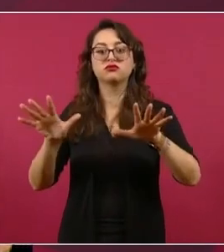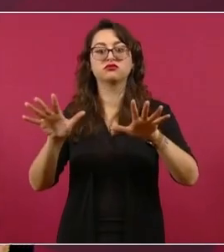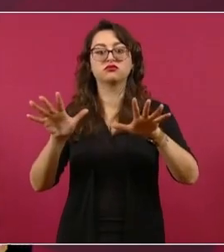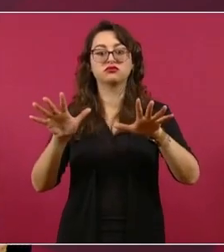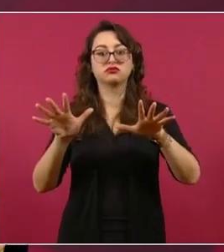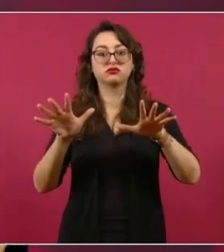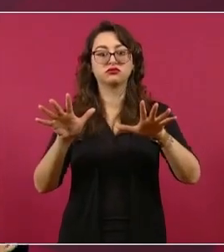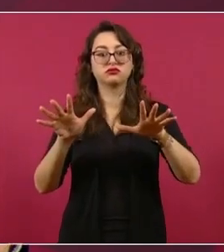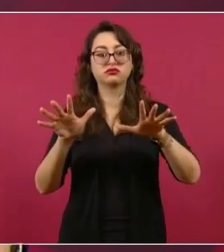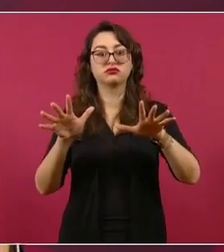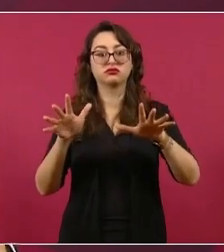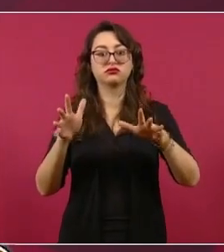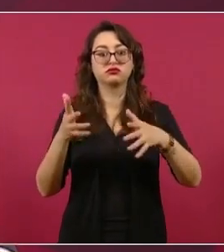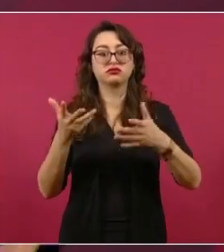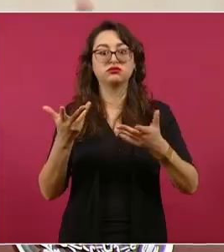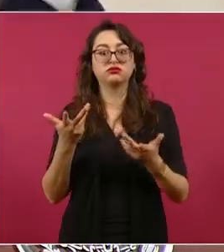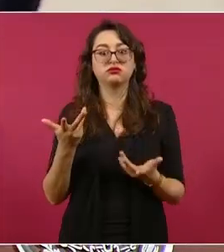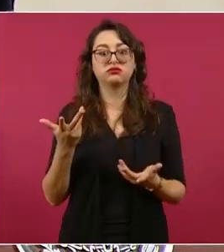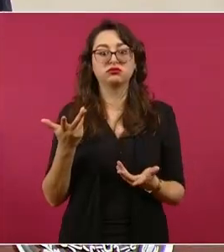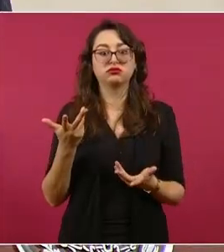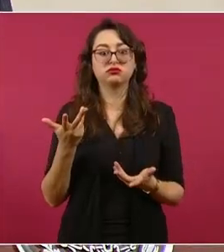a